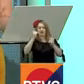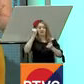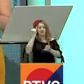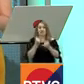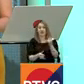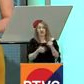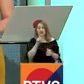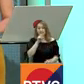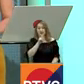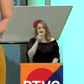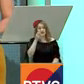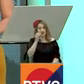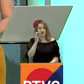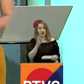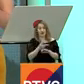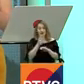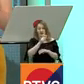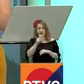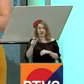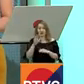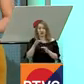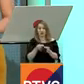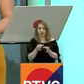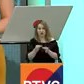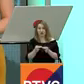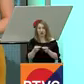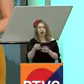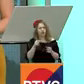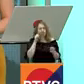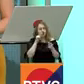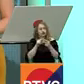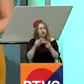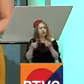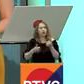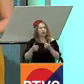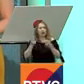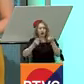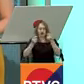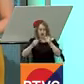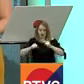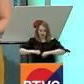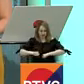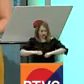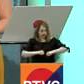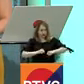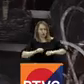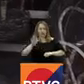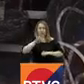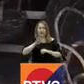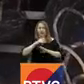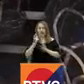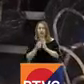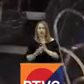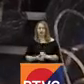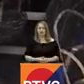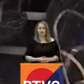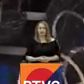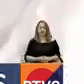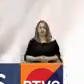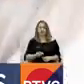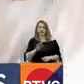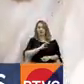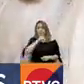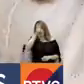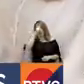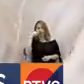del municipio este evento busca contribuir a la reactivación económica de todo el departamento el fin de semana festivo